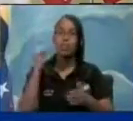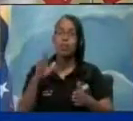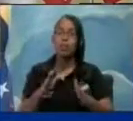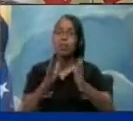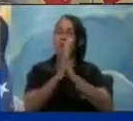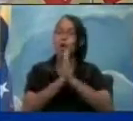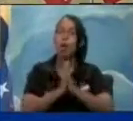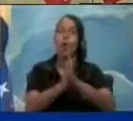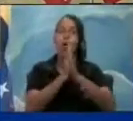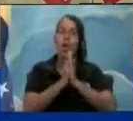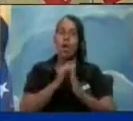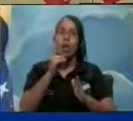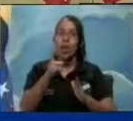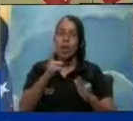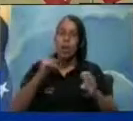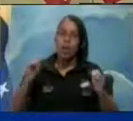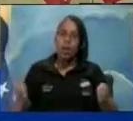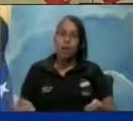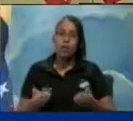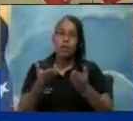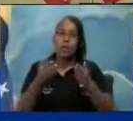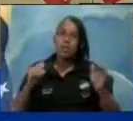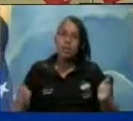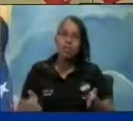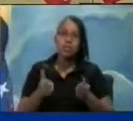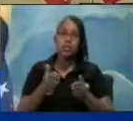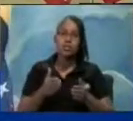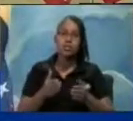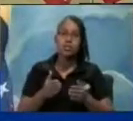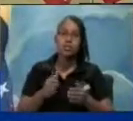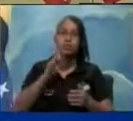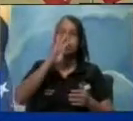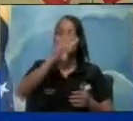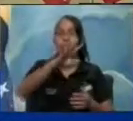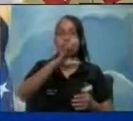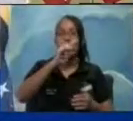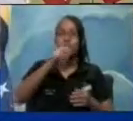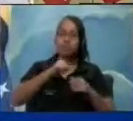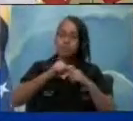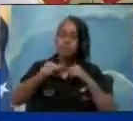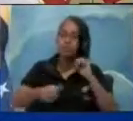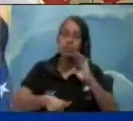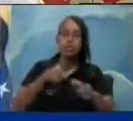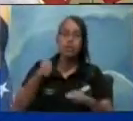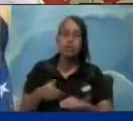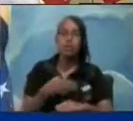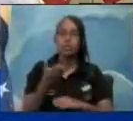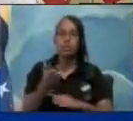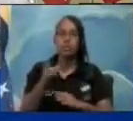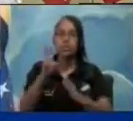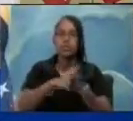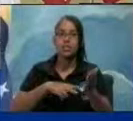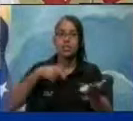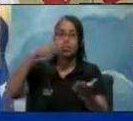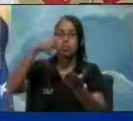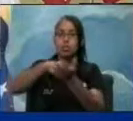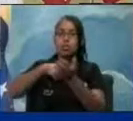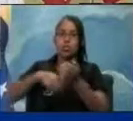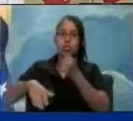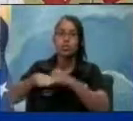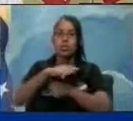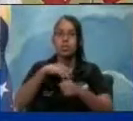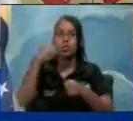Y Él avanzó como un tiro de piedra, 40 metros más allá, se postró sobre su